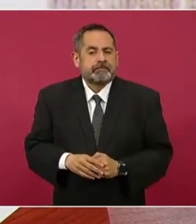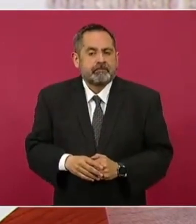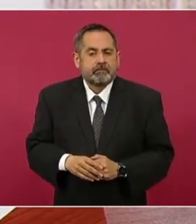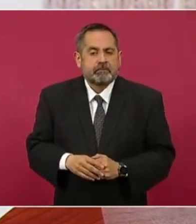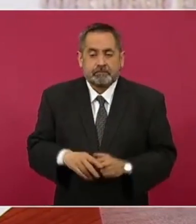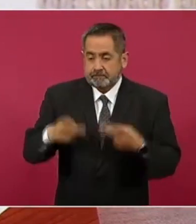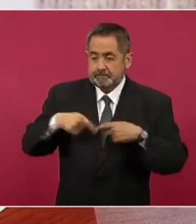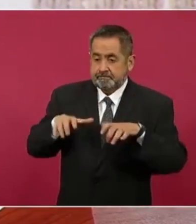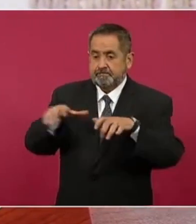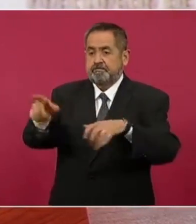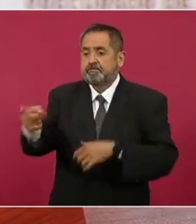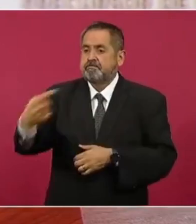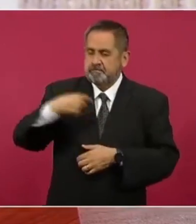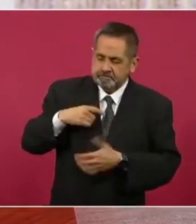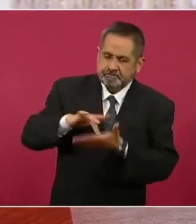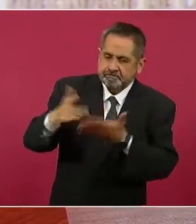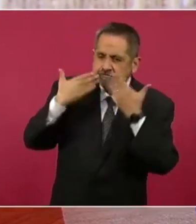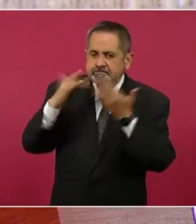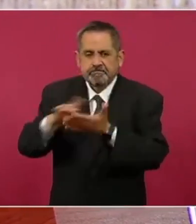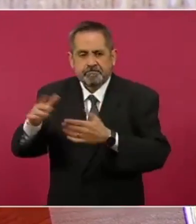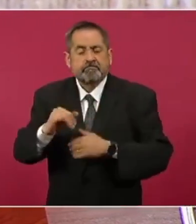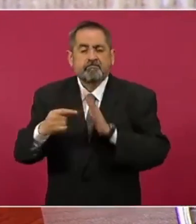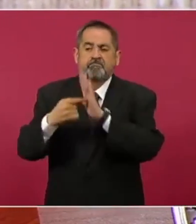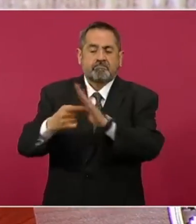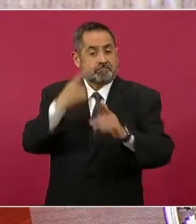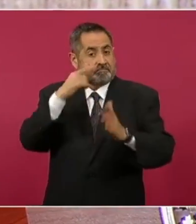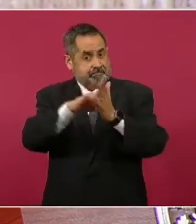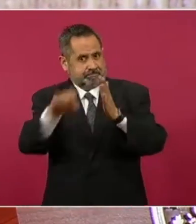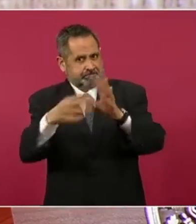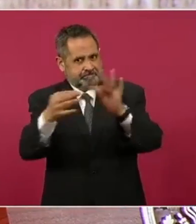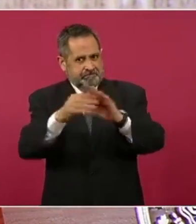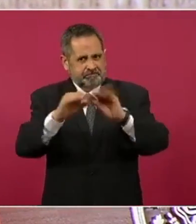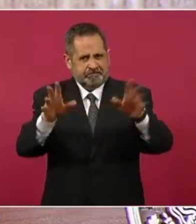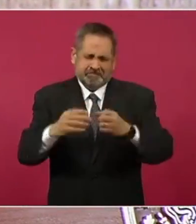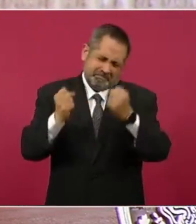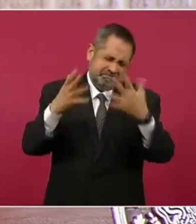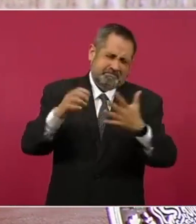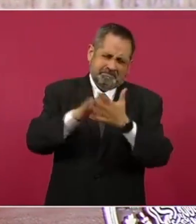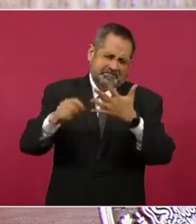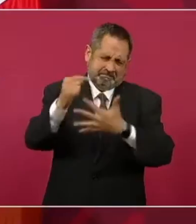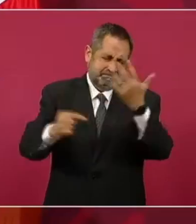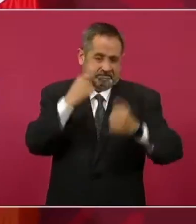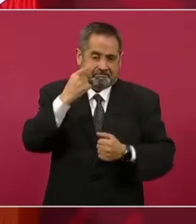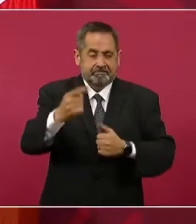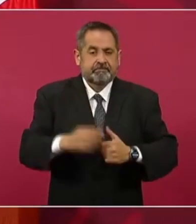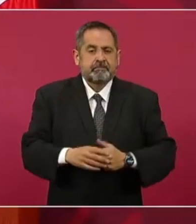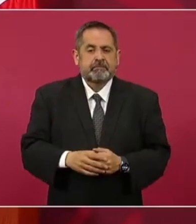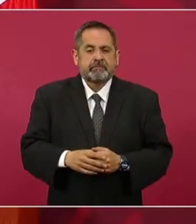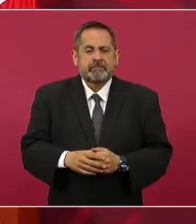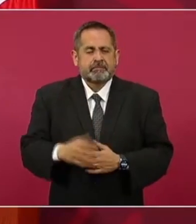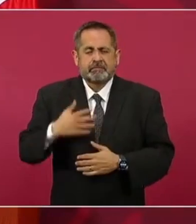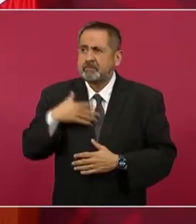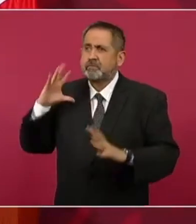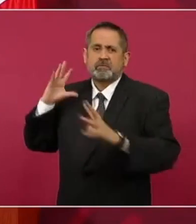El pueblo sí es agradecido. ¿Y quieren un ejemplo nuevo? Hay muchísimos. En mi